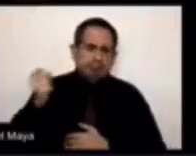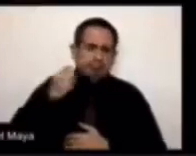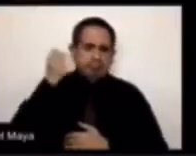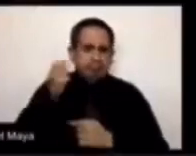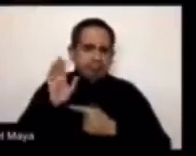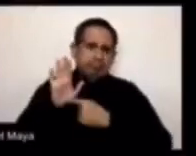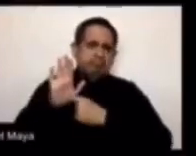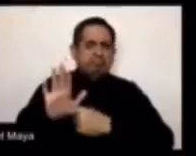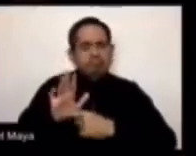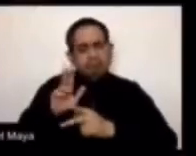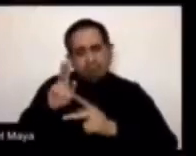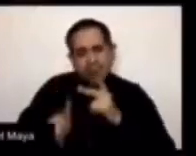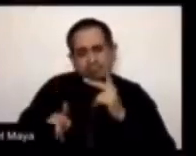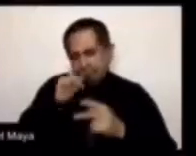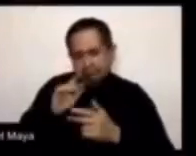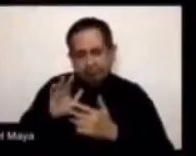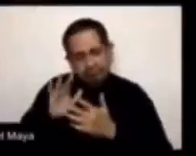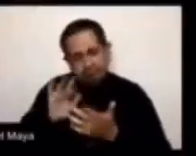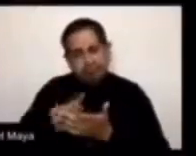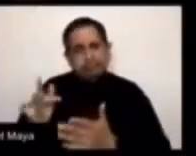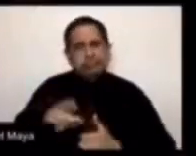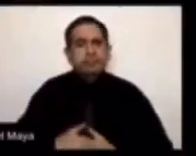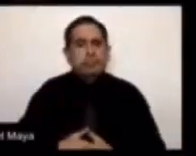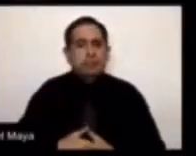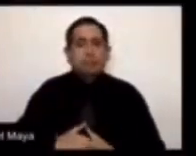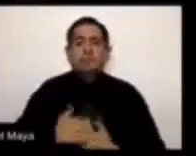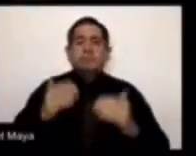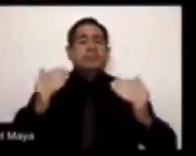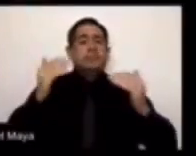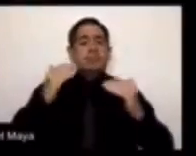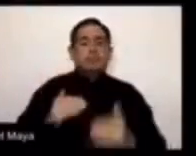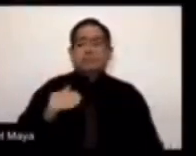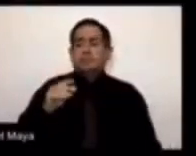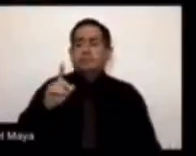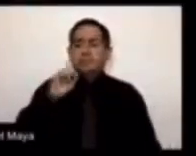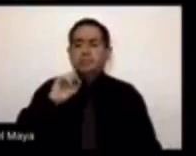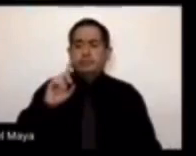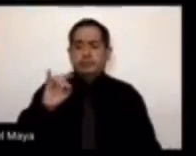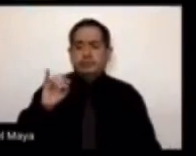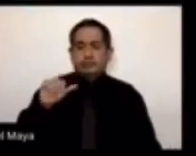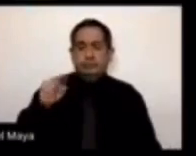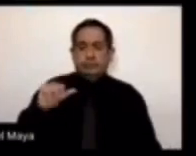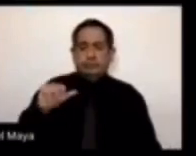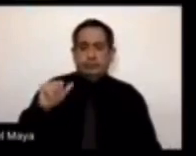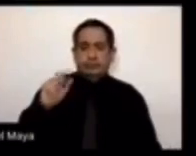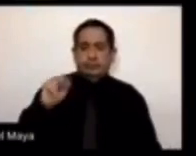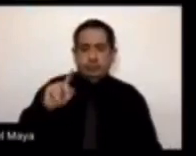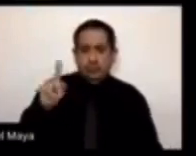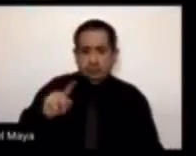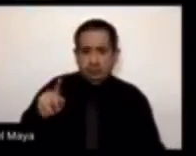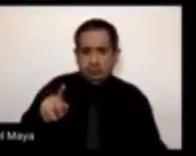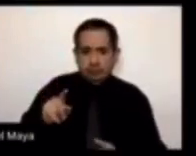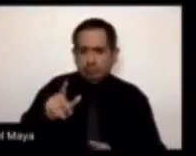Chairman, we have Diana Sanchez connected again. Diana Sanchez, the speaker that was not able to present.